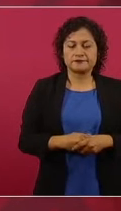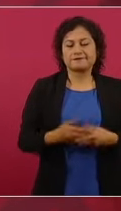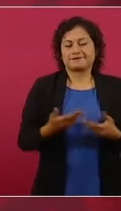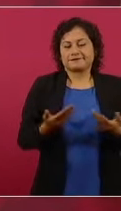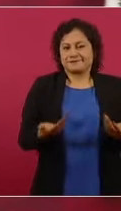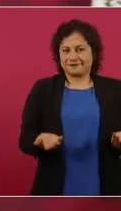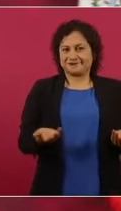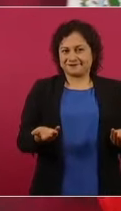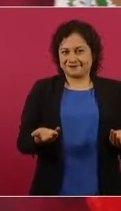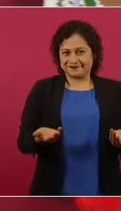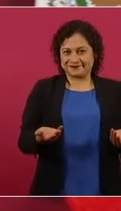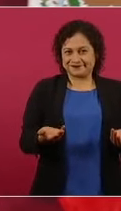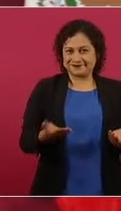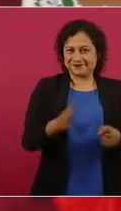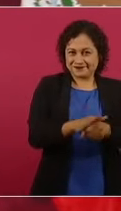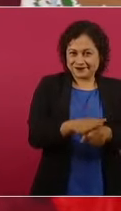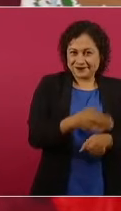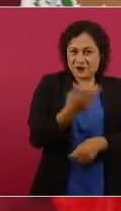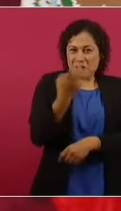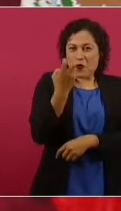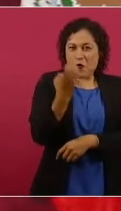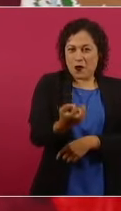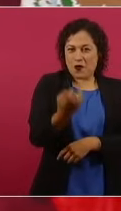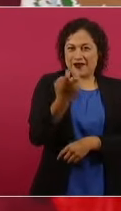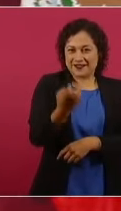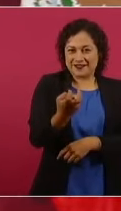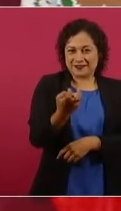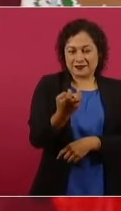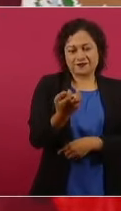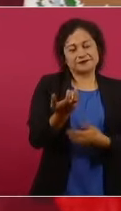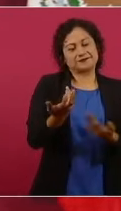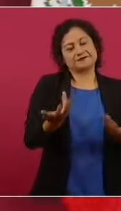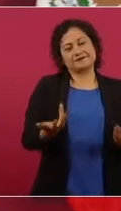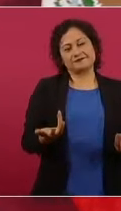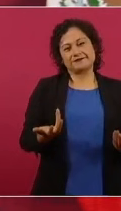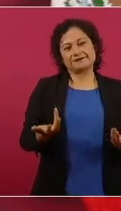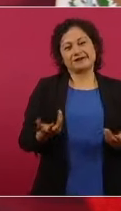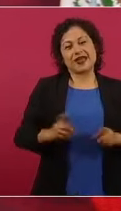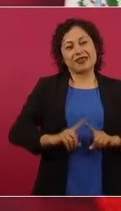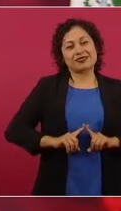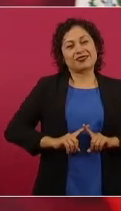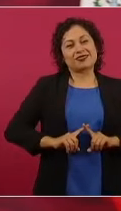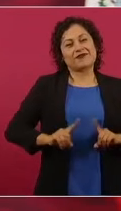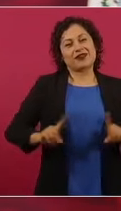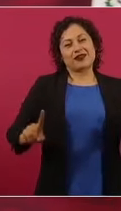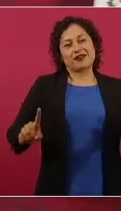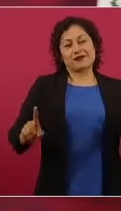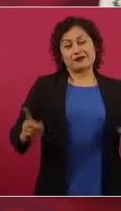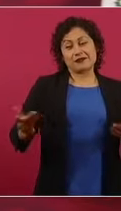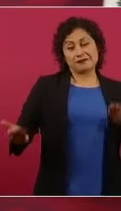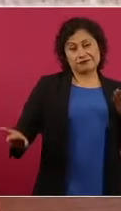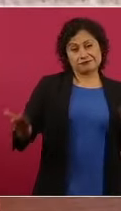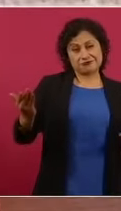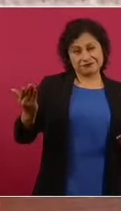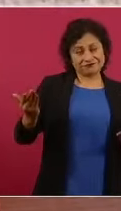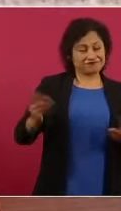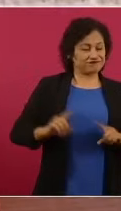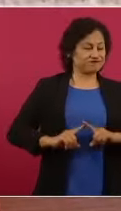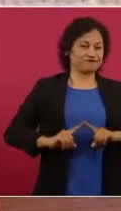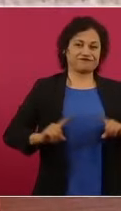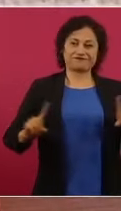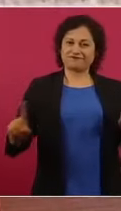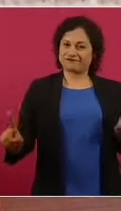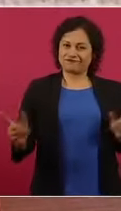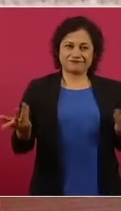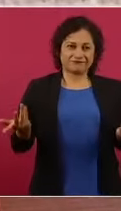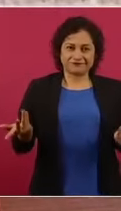Entonces, esa es de las diferencias con Felipe Calderón. Estoy en contra